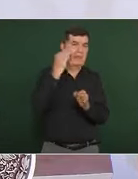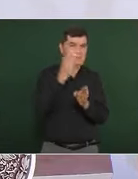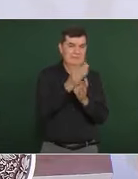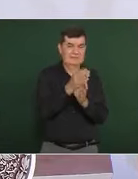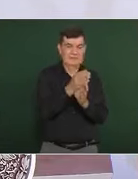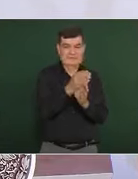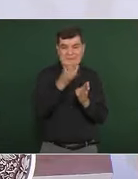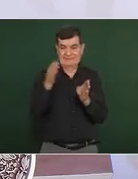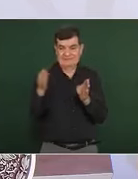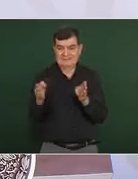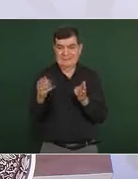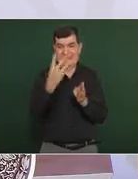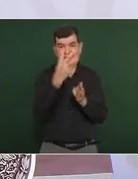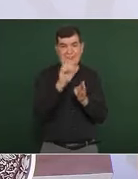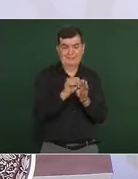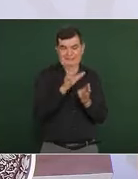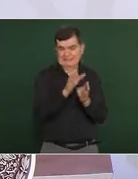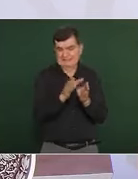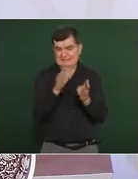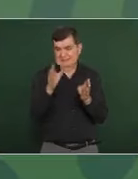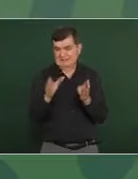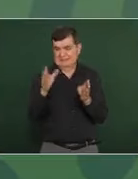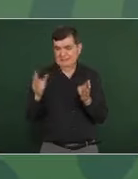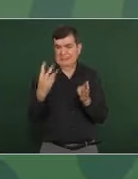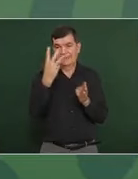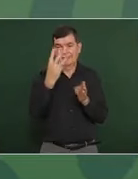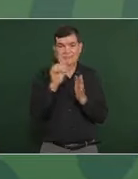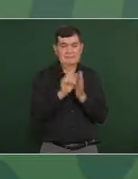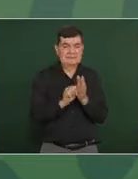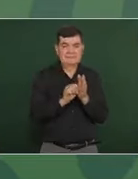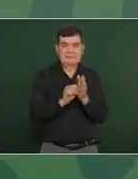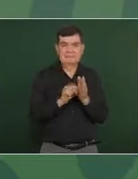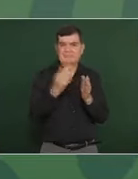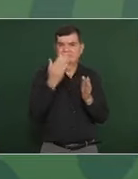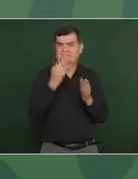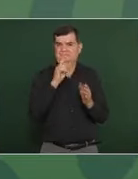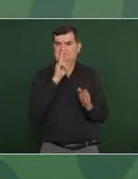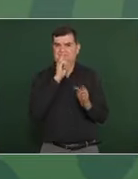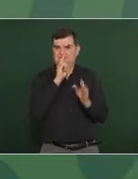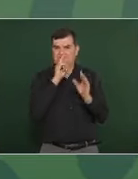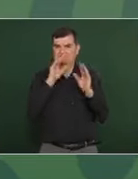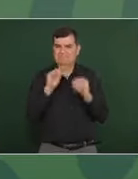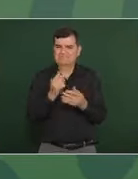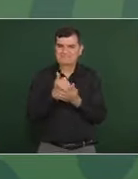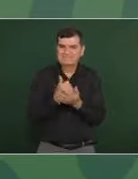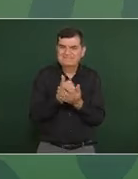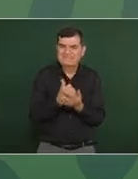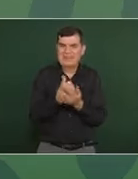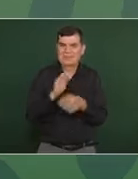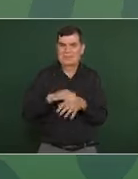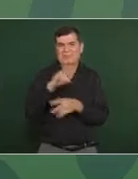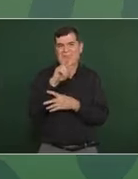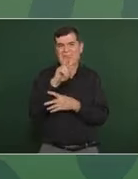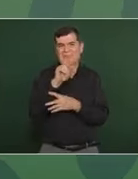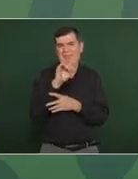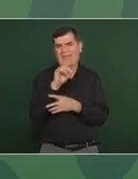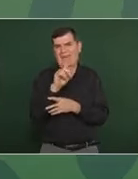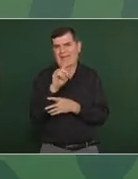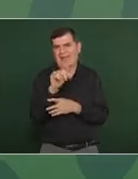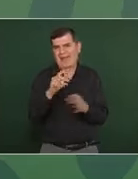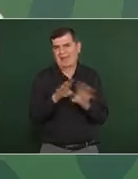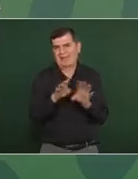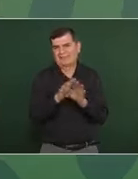1 de marzo. Son 3 meses. Sin embargo, eso no significa, y esto